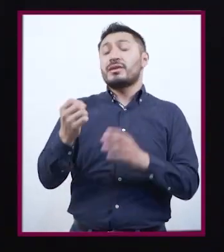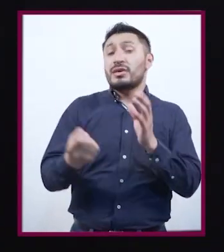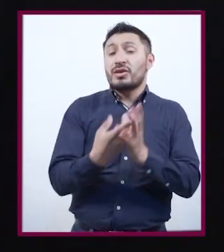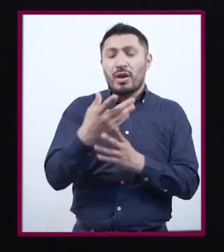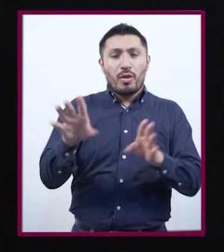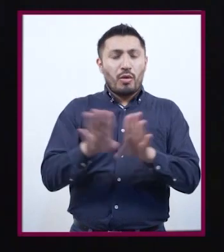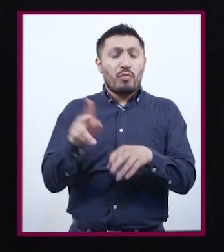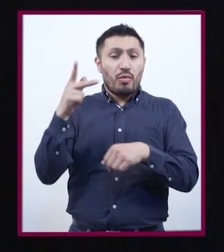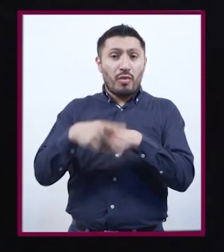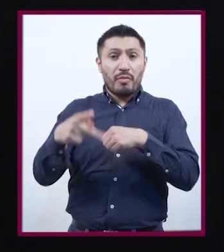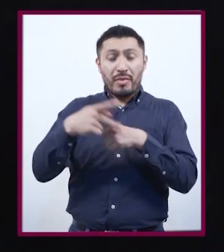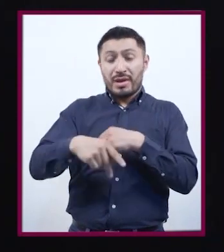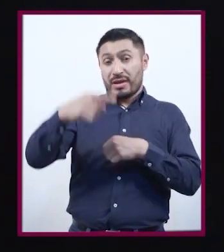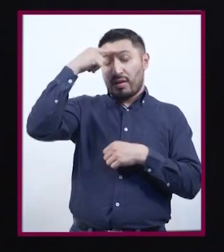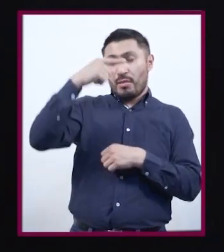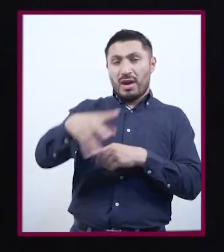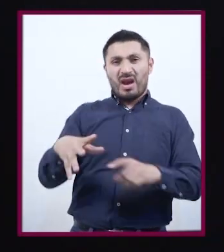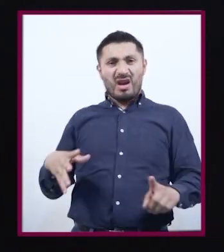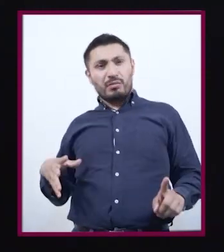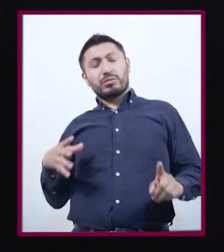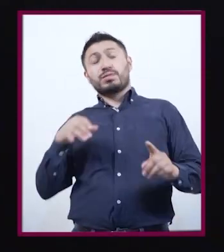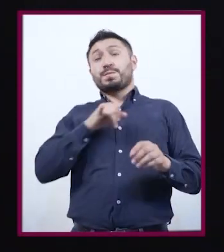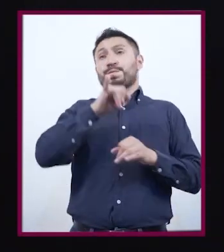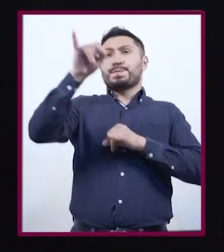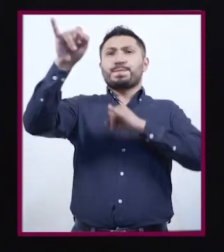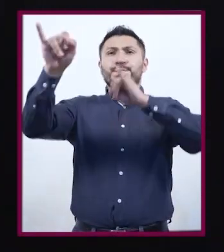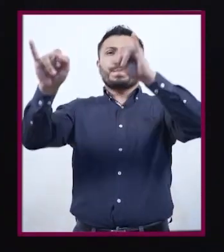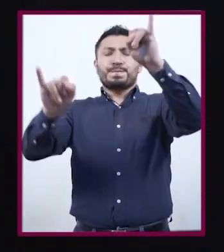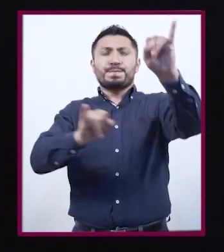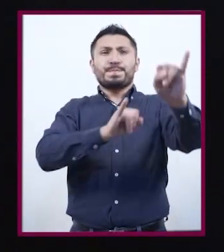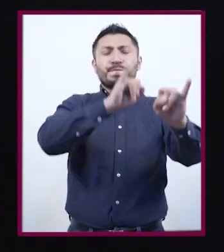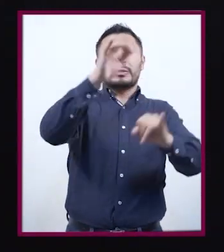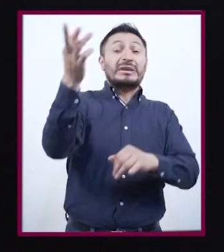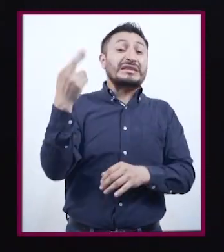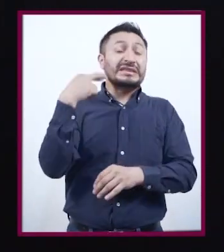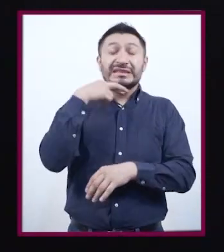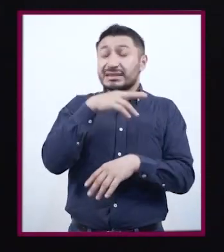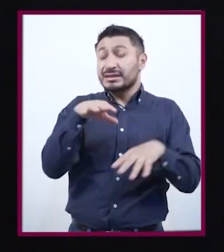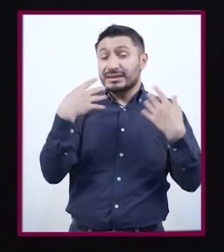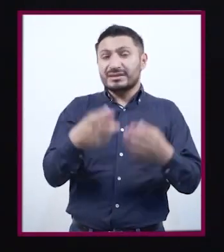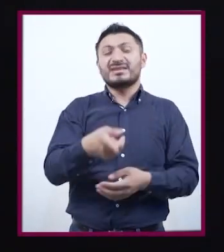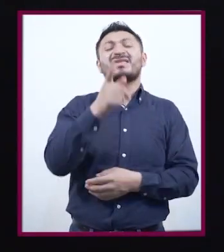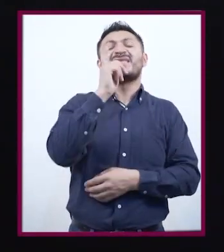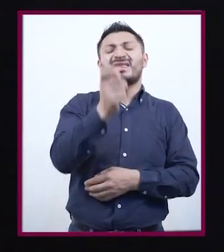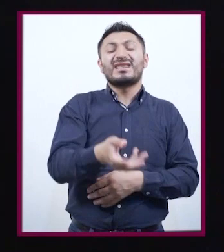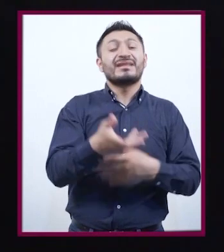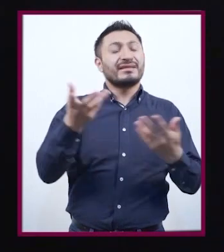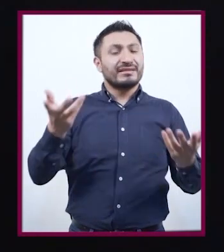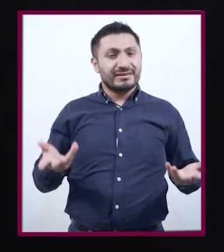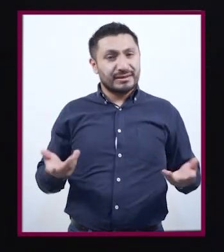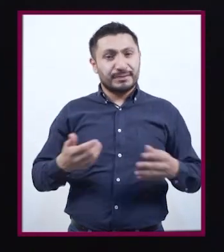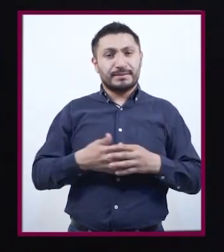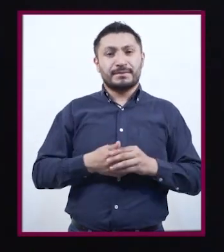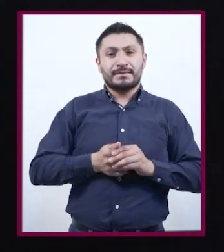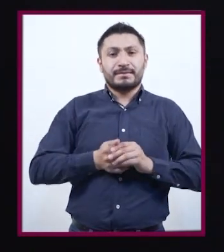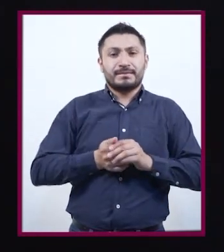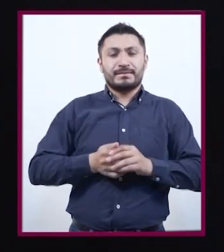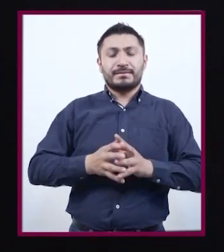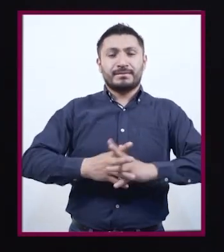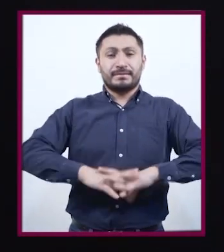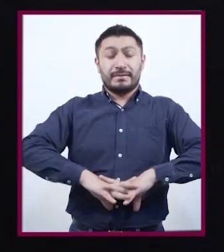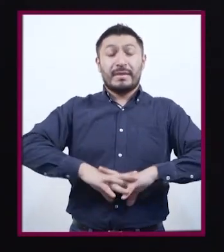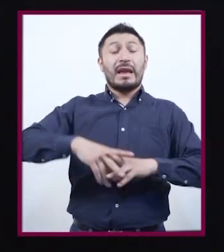arma representa un serio peligro por su largo alcance y por estrellarse a velocidades supersónicas. ¿Qué significaba